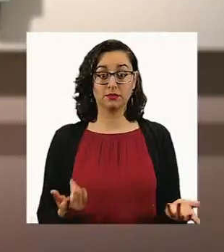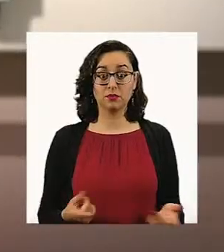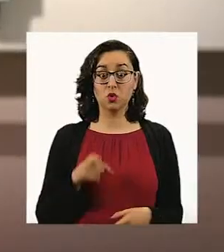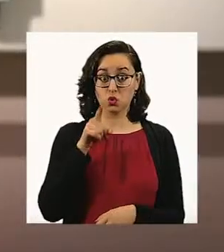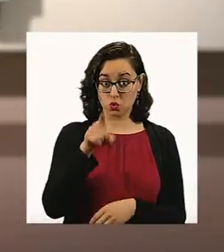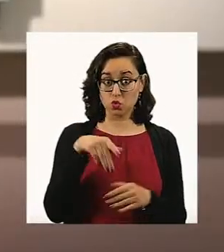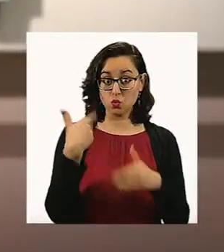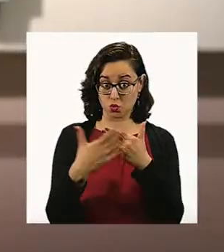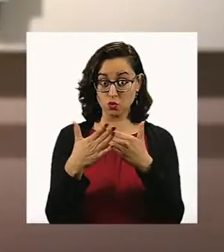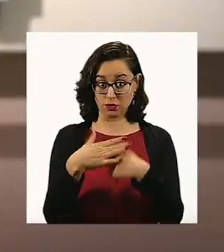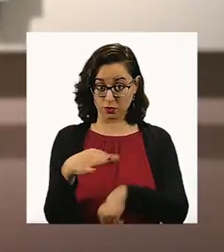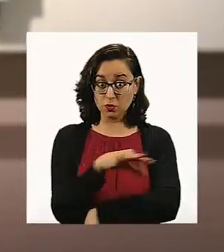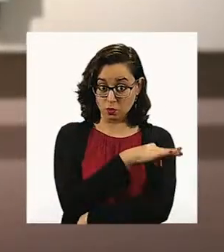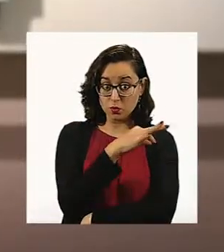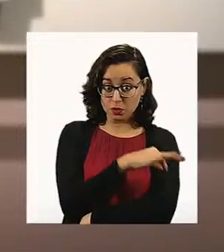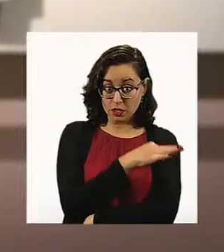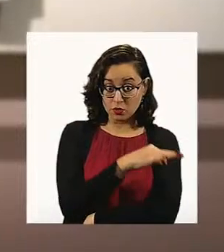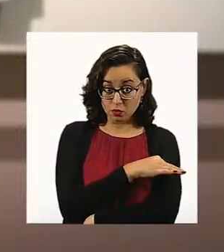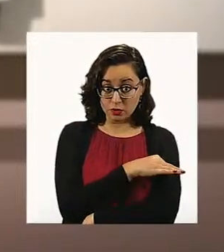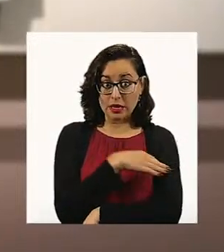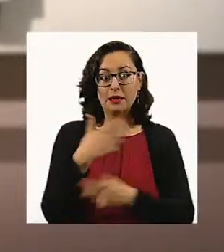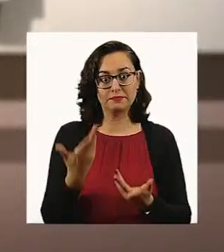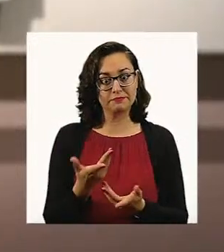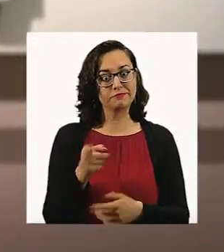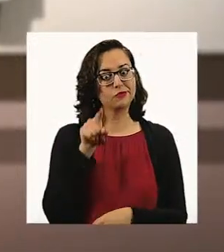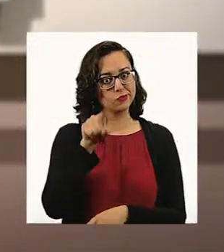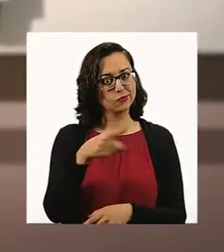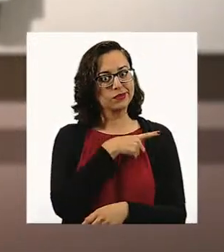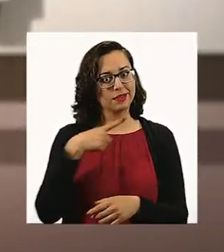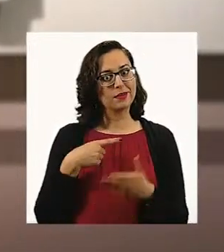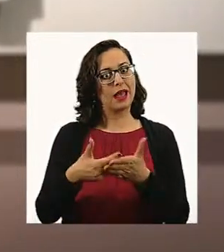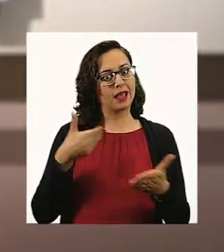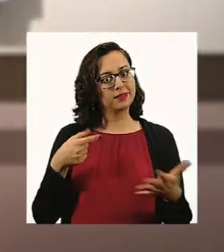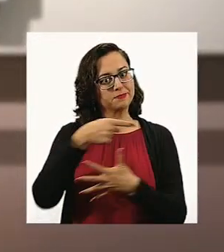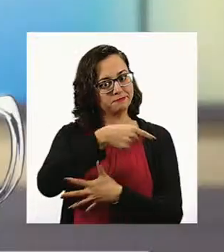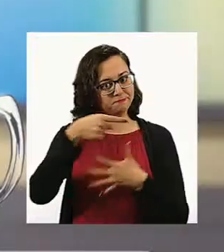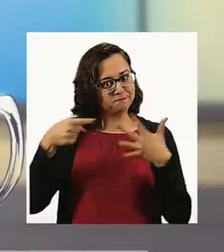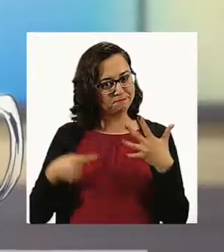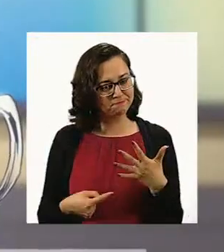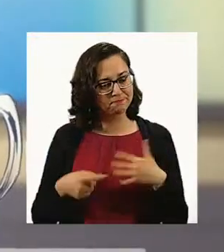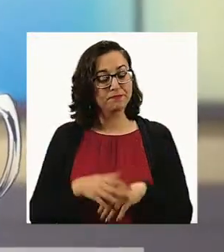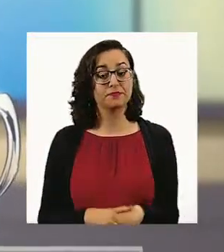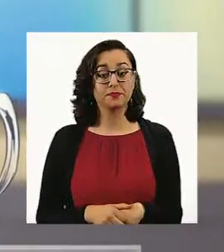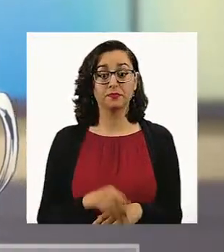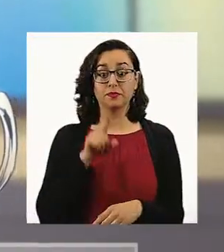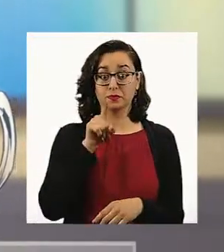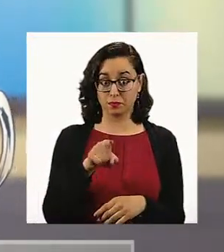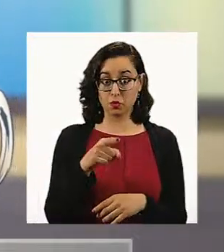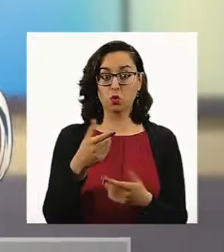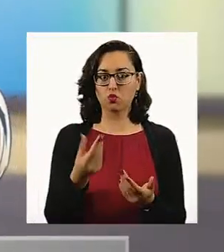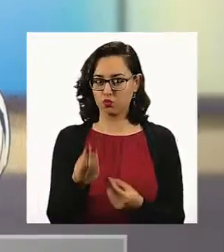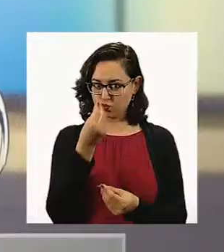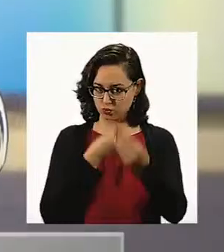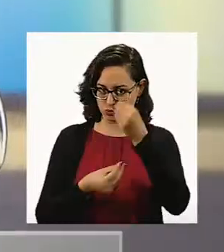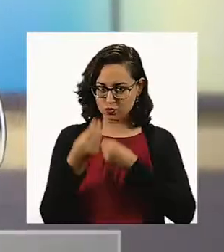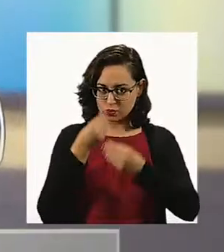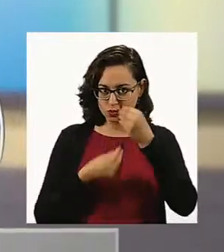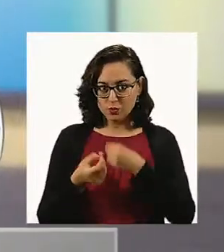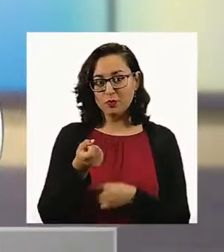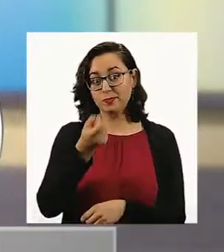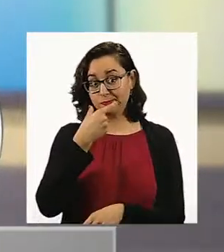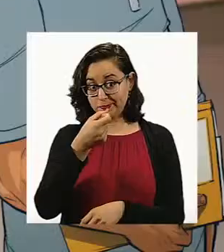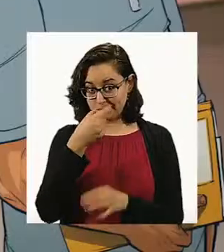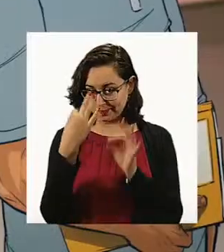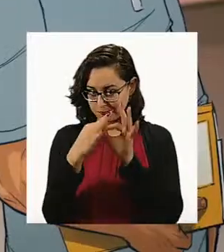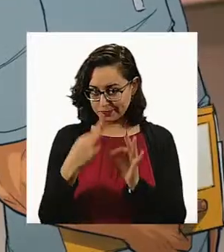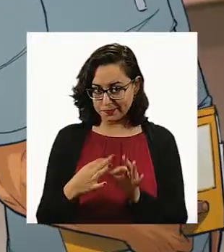Si te toca recibir la vacuna contra la COVID-19, toma en cuenta estas recomendaciones. Antes de ir al centro de vacunación, desayuna y toma